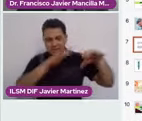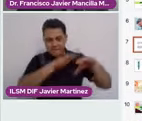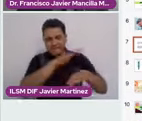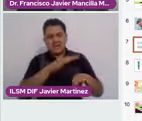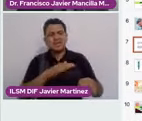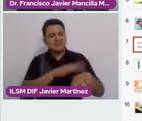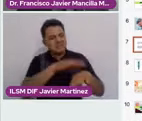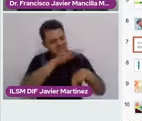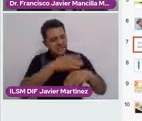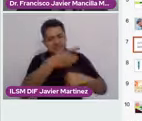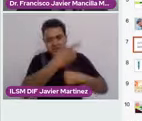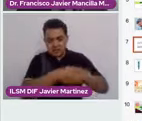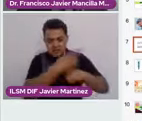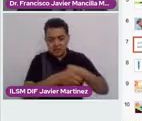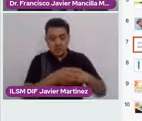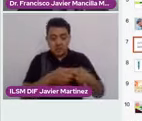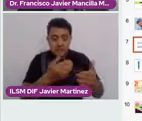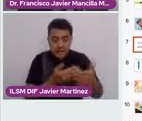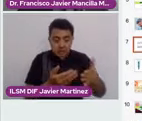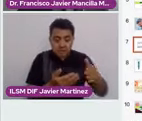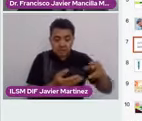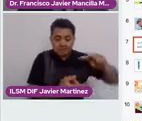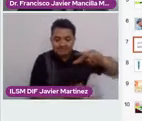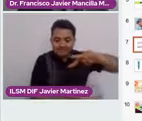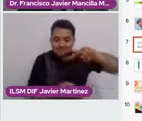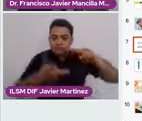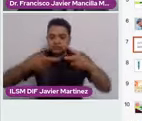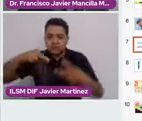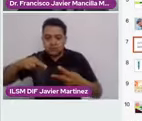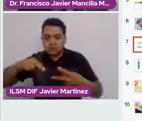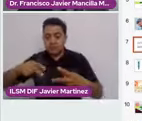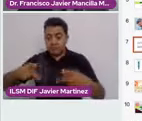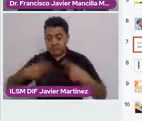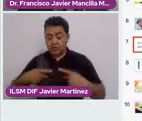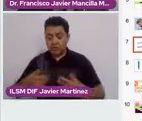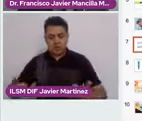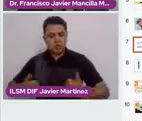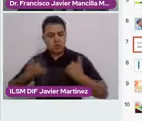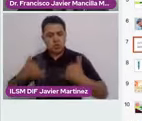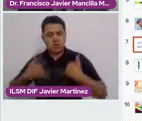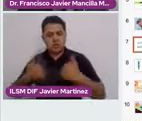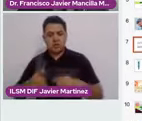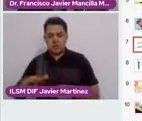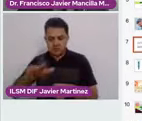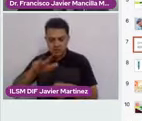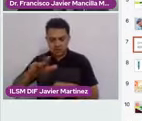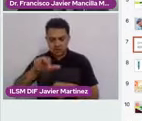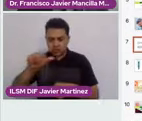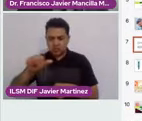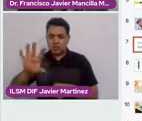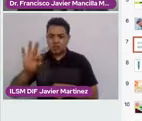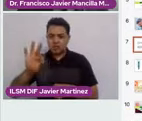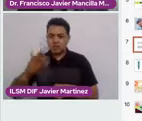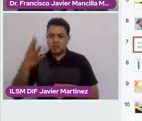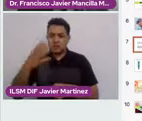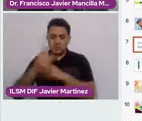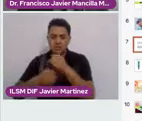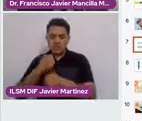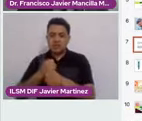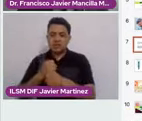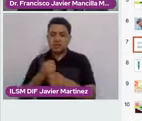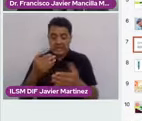punto de invertirse. Vemos daños más graves en población más joven, ¿sí? También se relaciona el tinnitus con la